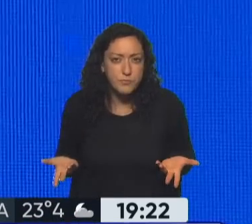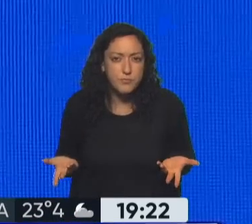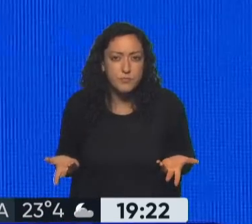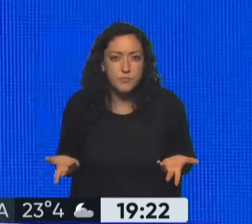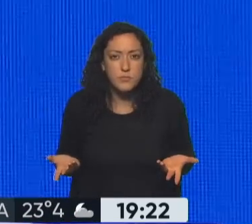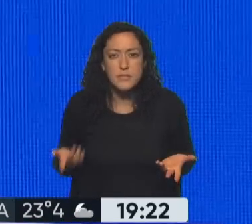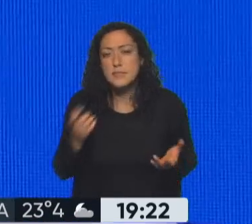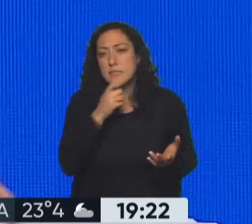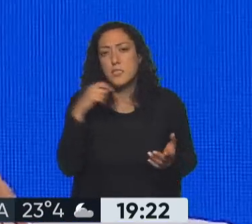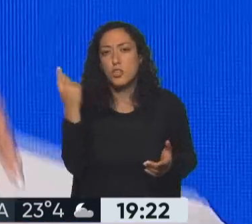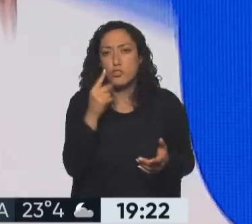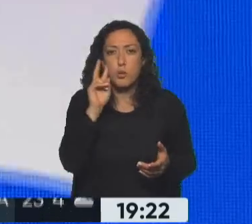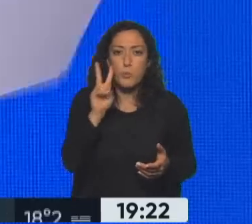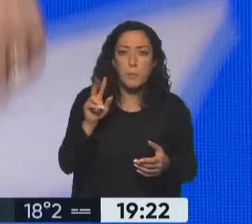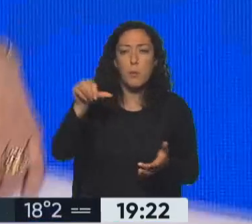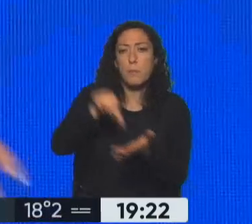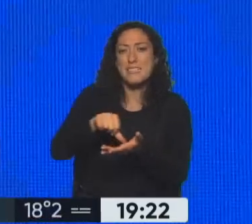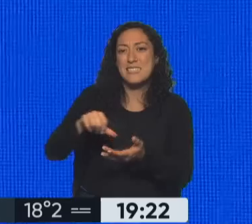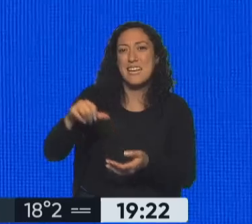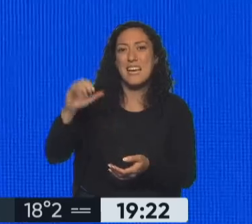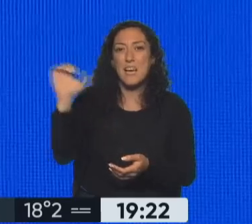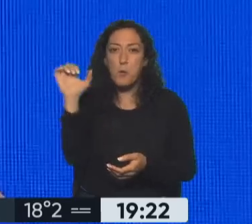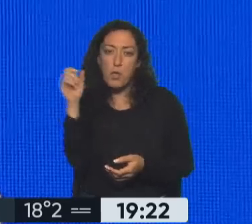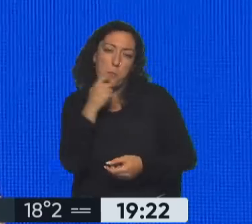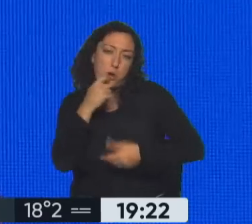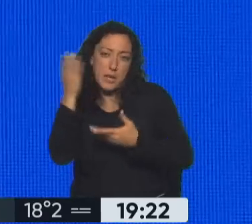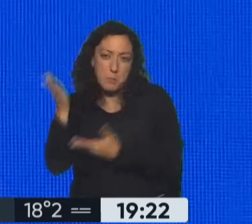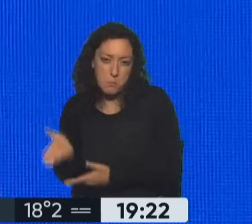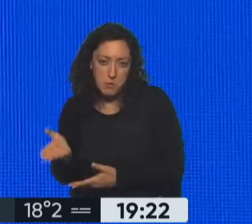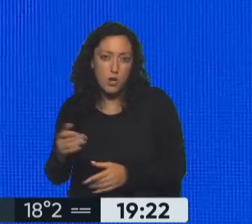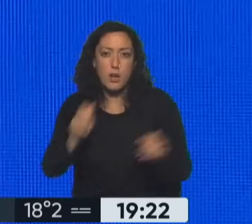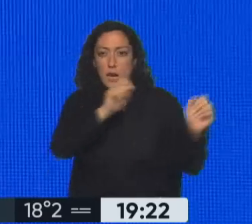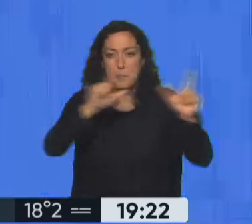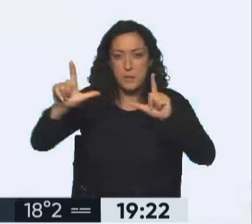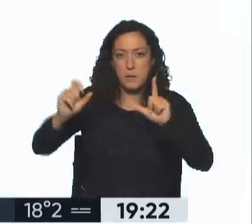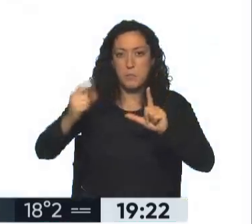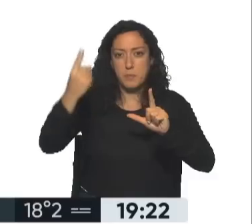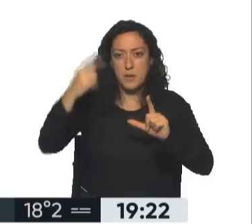Y si vemos lo que pasa en Ecuador, por favor, la primera lámina.